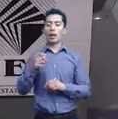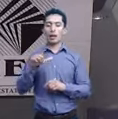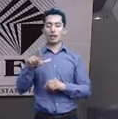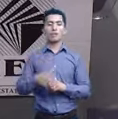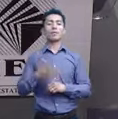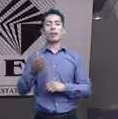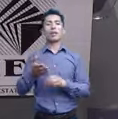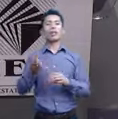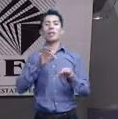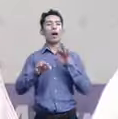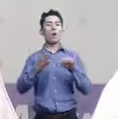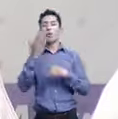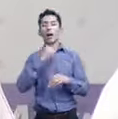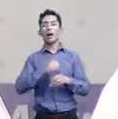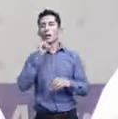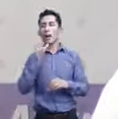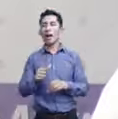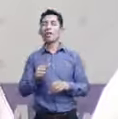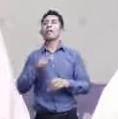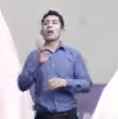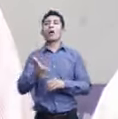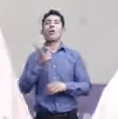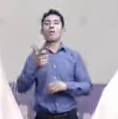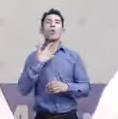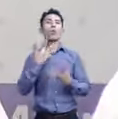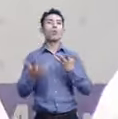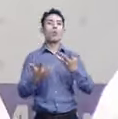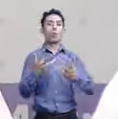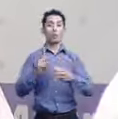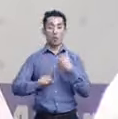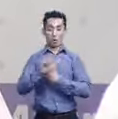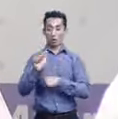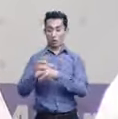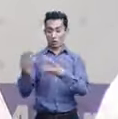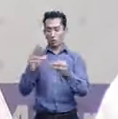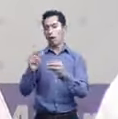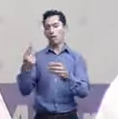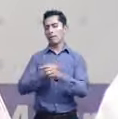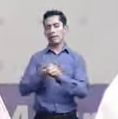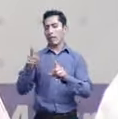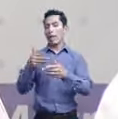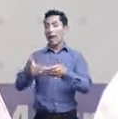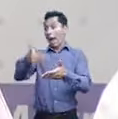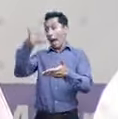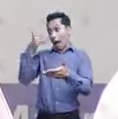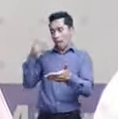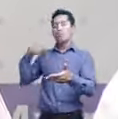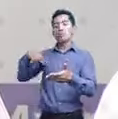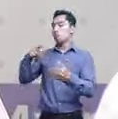candidato. La falta de empleo y la economía no es de la pandemia, viene de muchos más atrás.